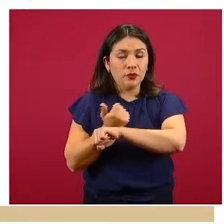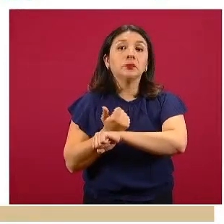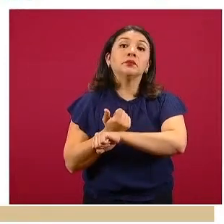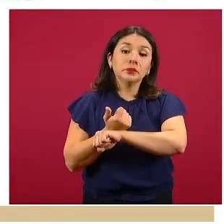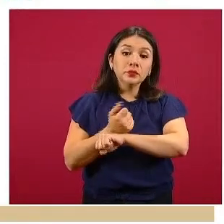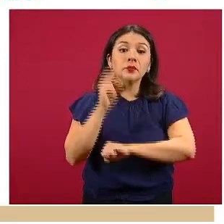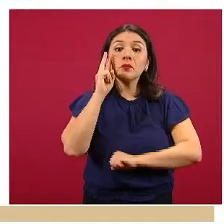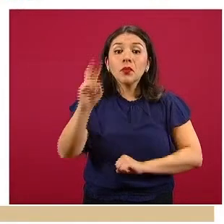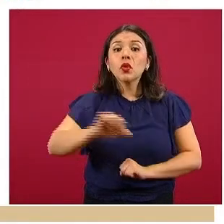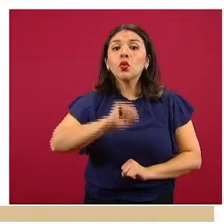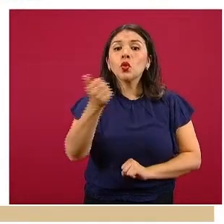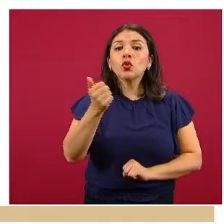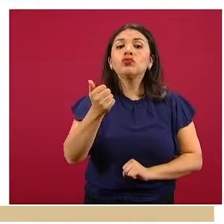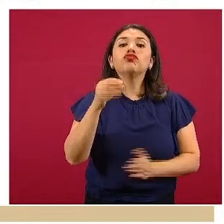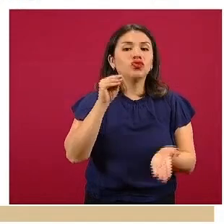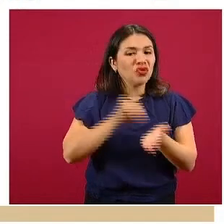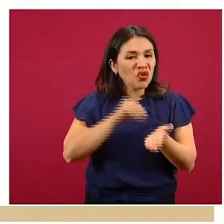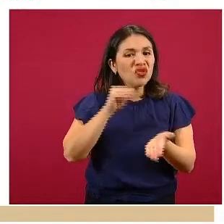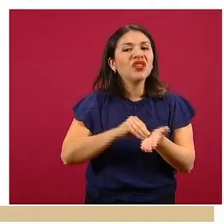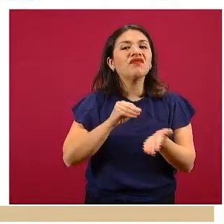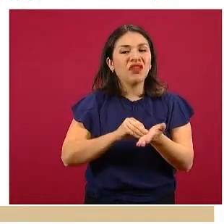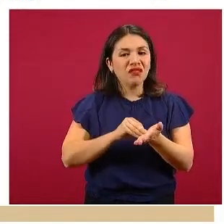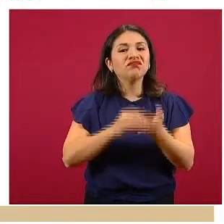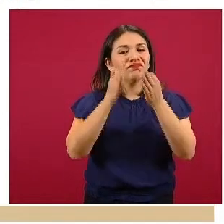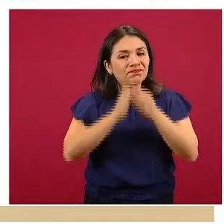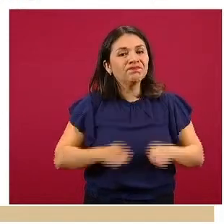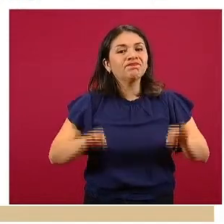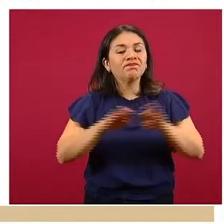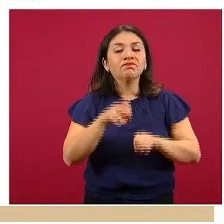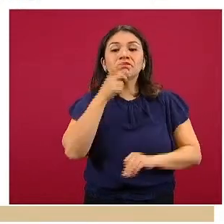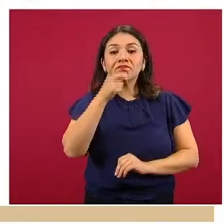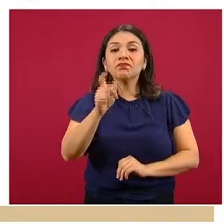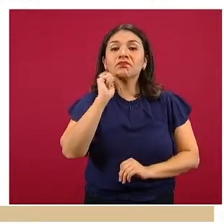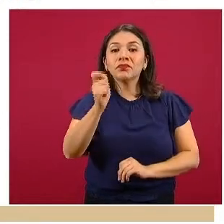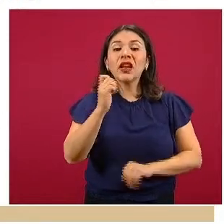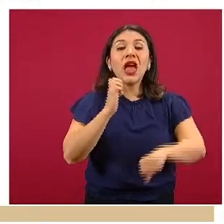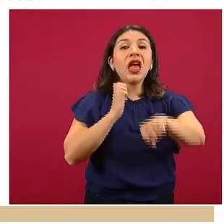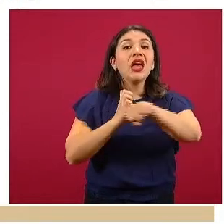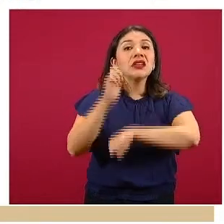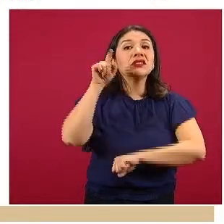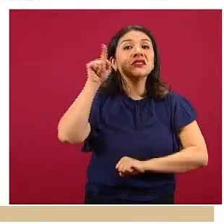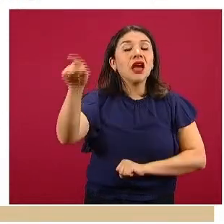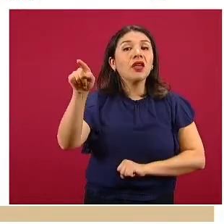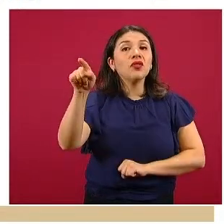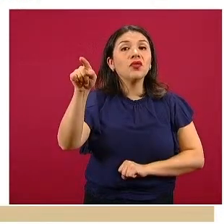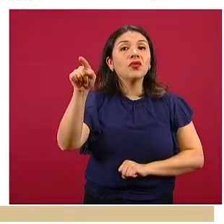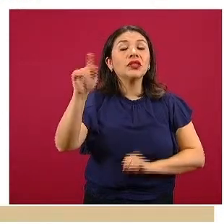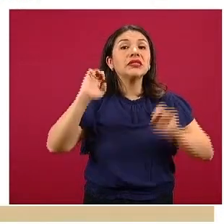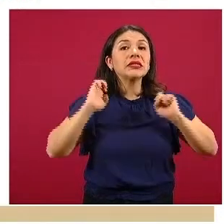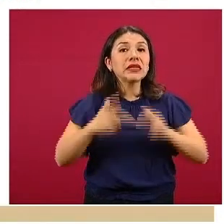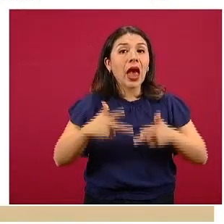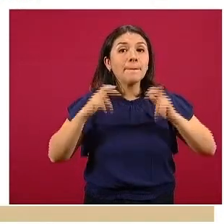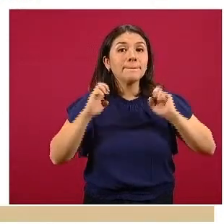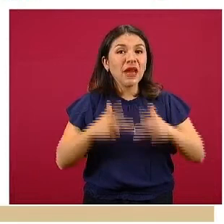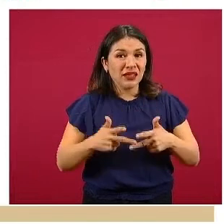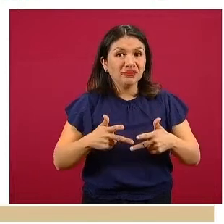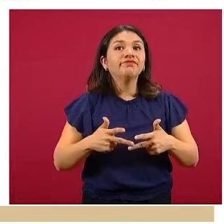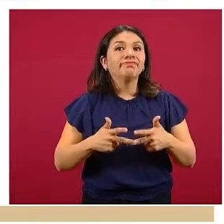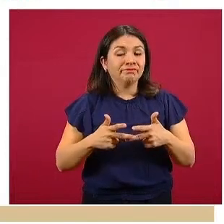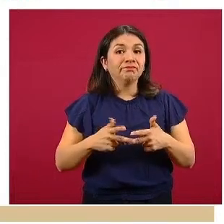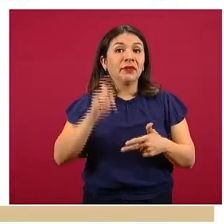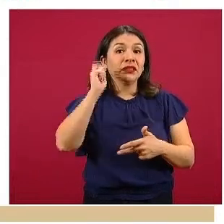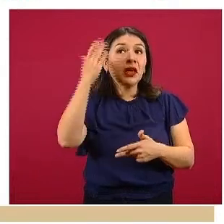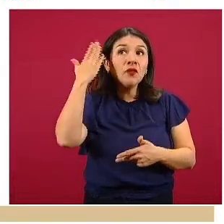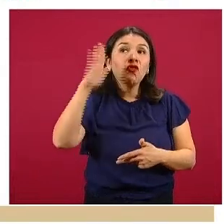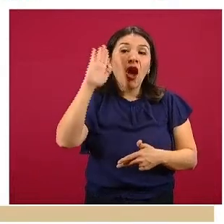Y en el caso aún y más relevante del estado de Chiapas, estando